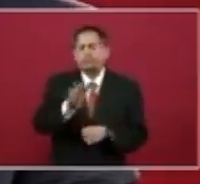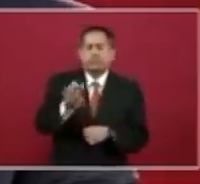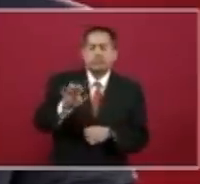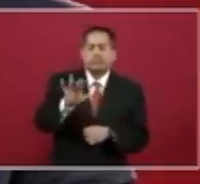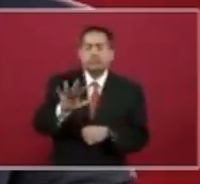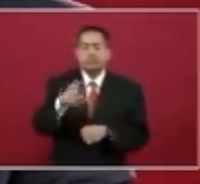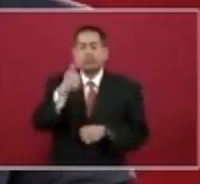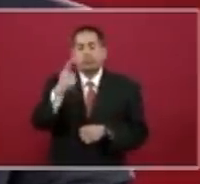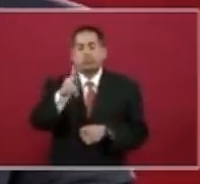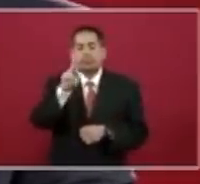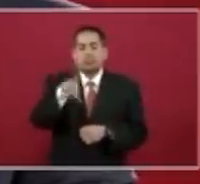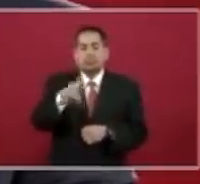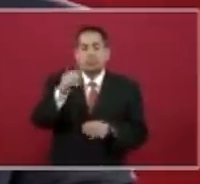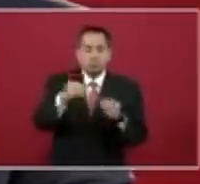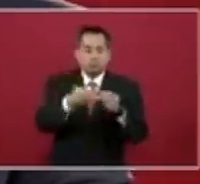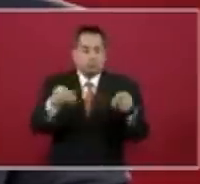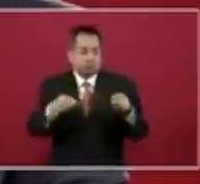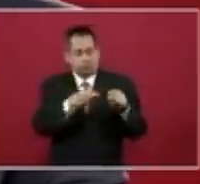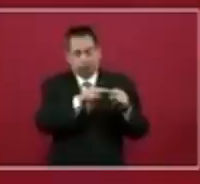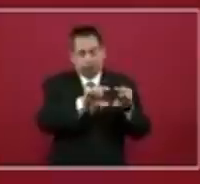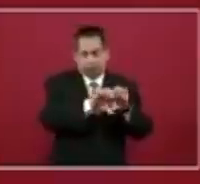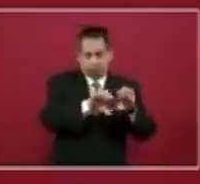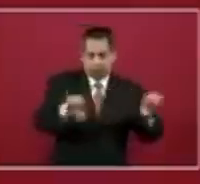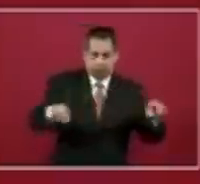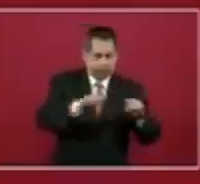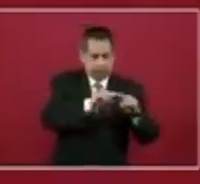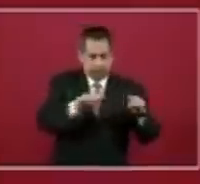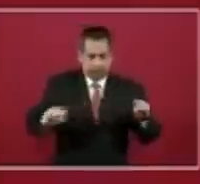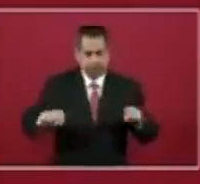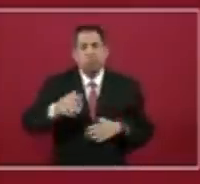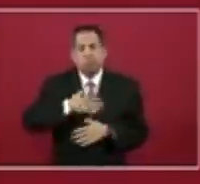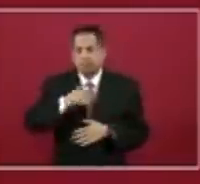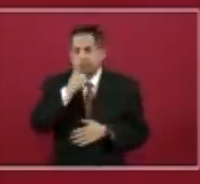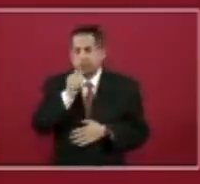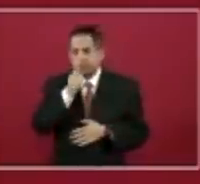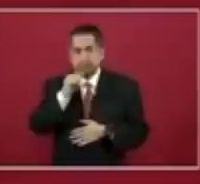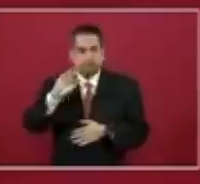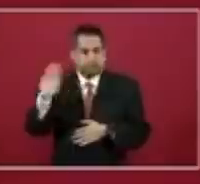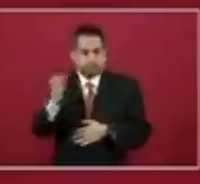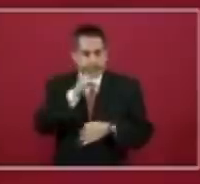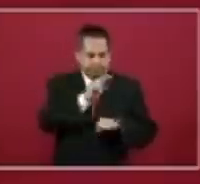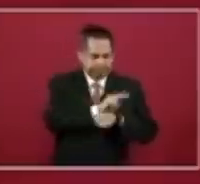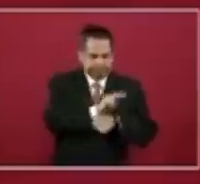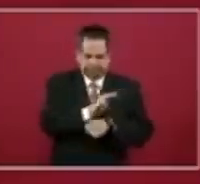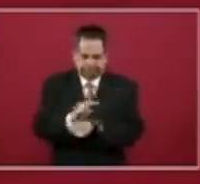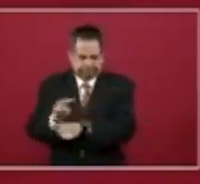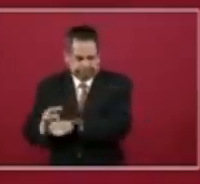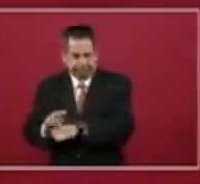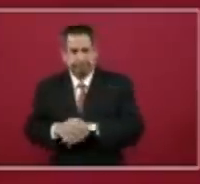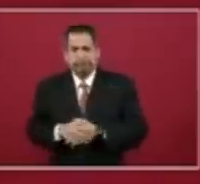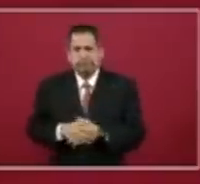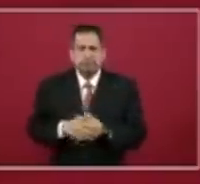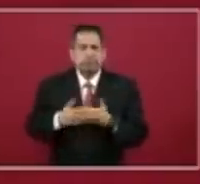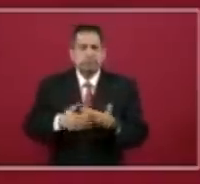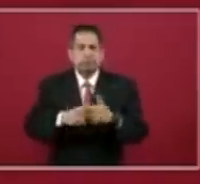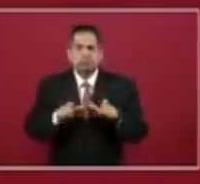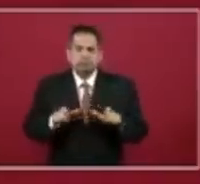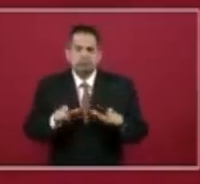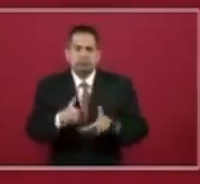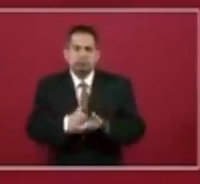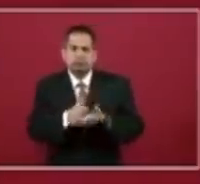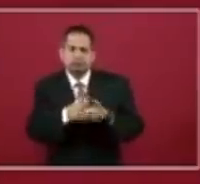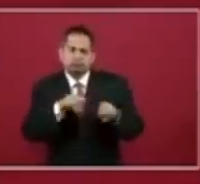451 kilómetros de ductos a cargo de la Policía Federal, prestó servicio de escolta